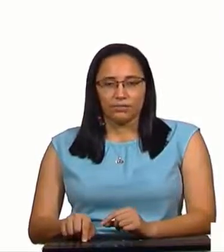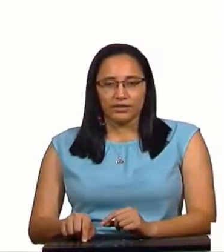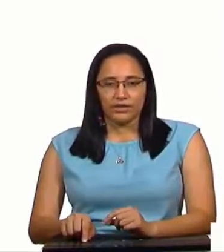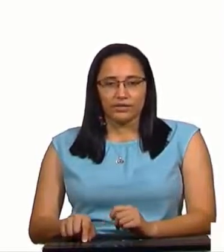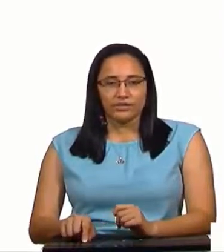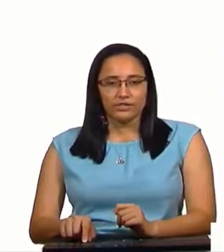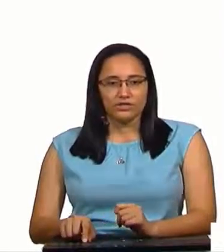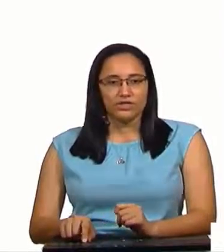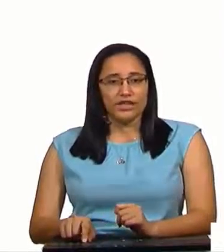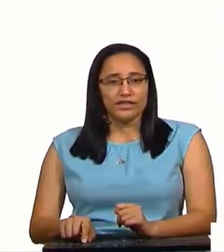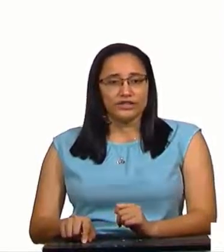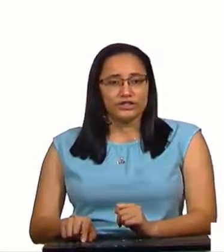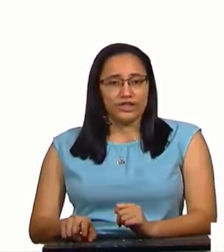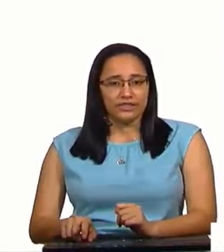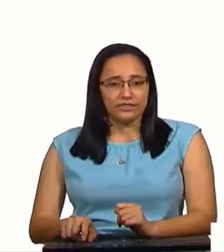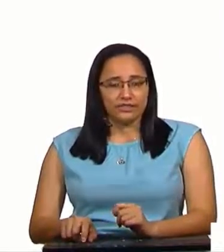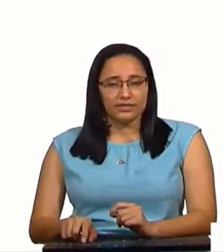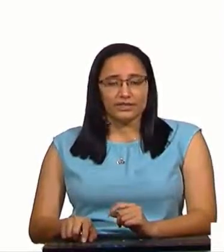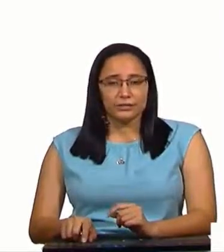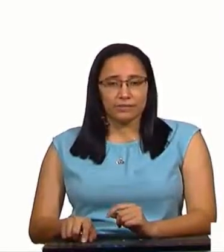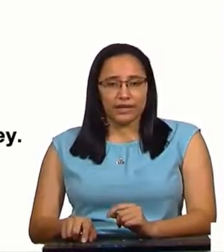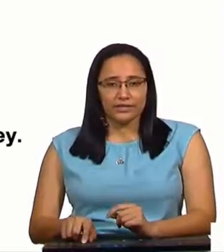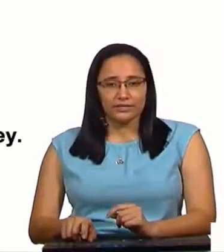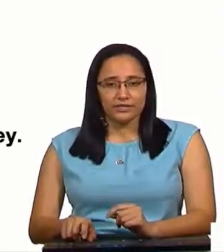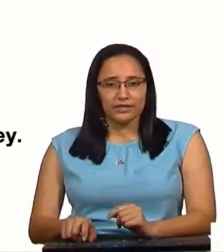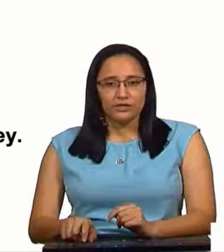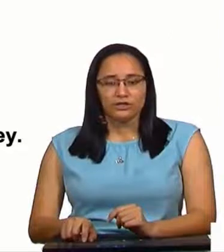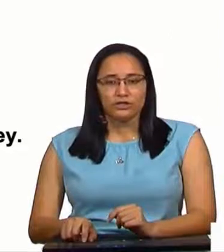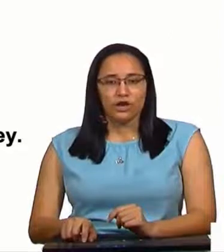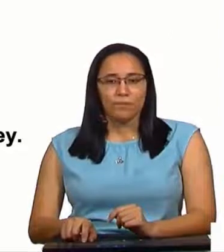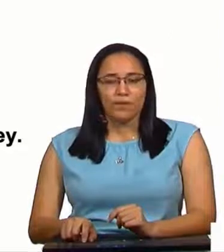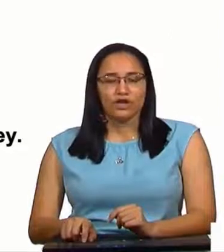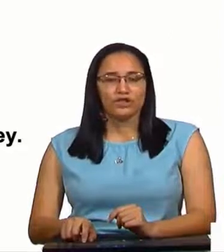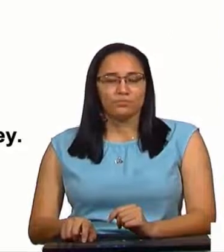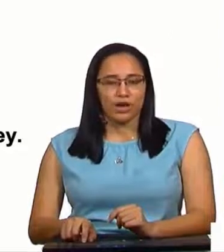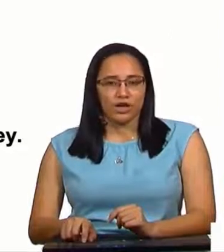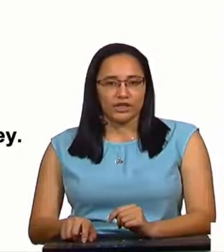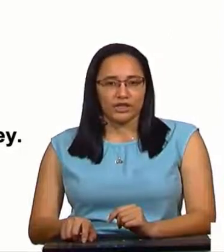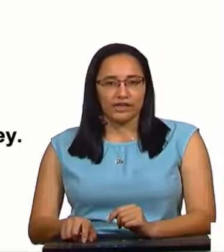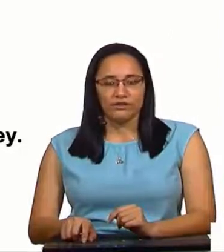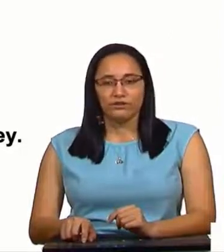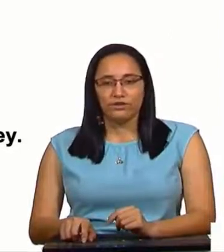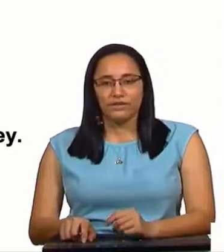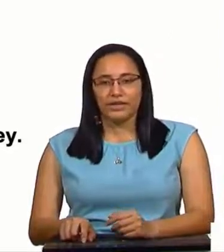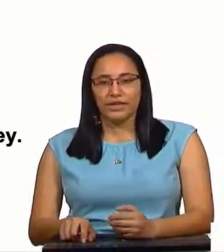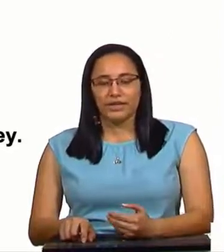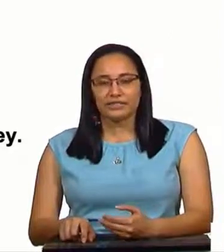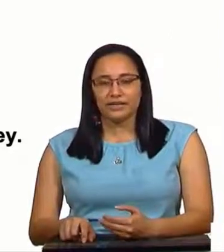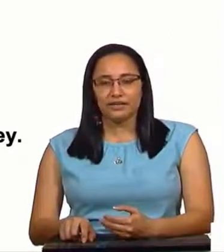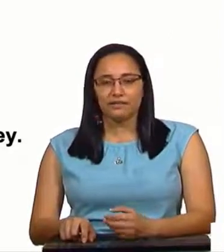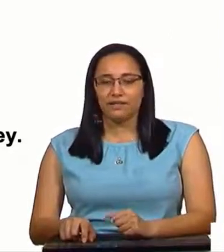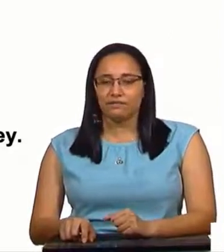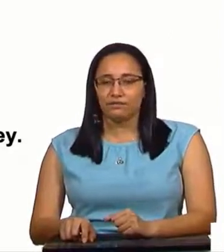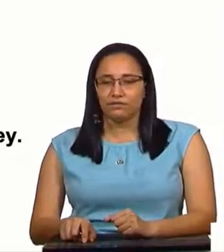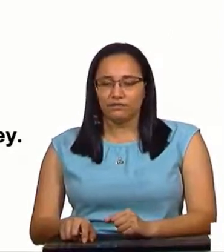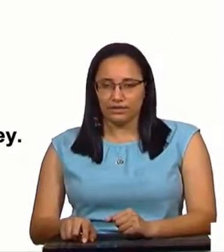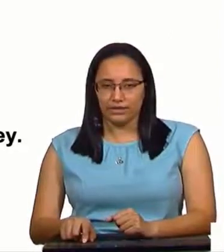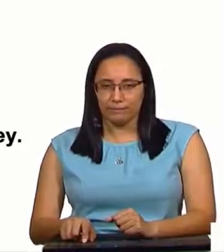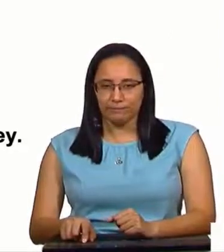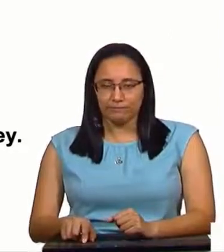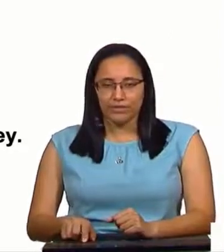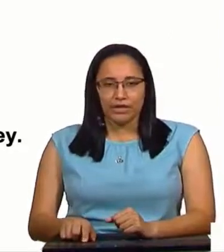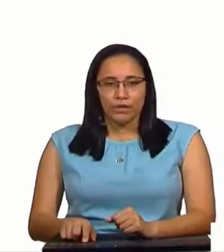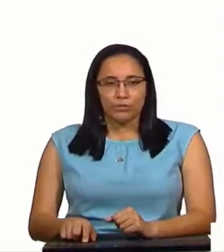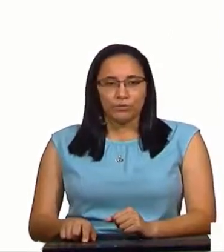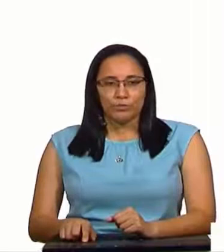Para completar la oración, they shouldn't spend so much money. Ellos no deberían gastar tanto